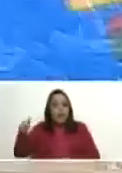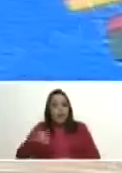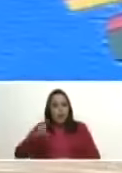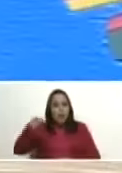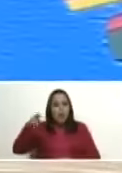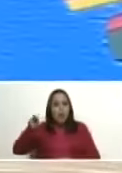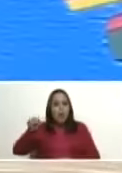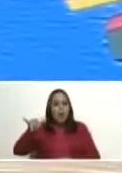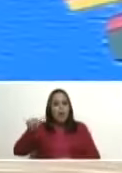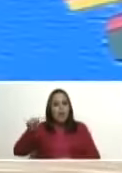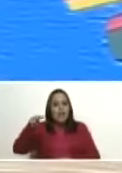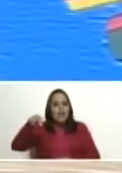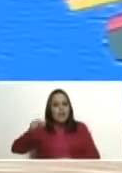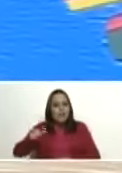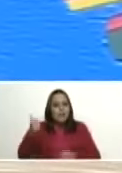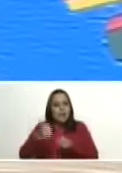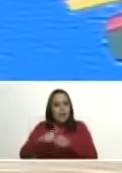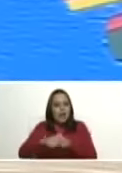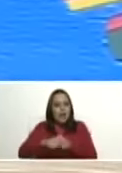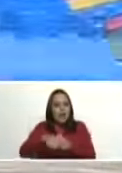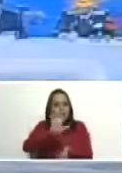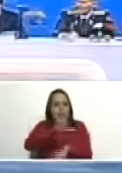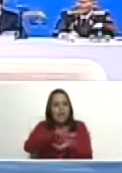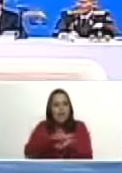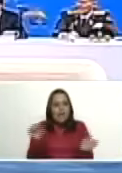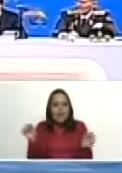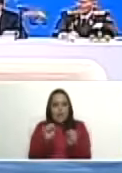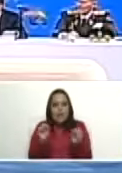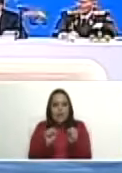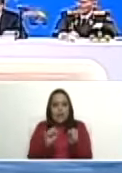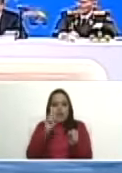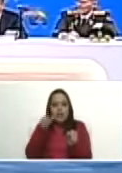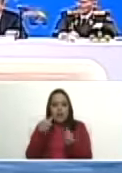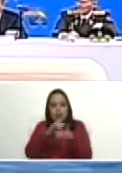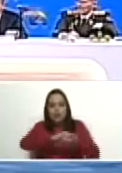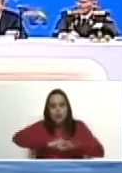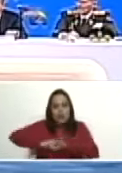Maracaibo, Margarita, Mérida y Trujillo.